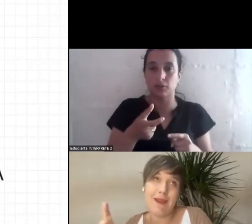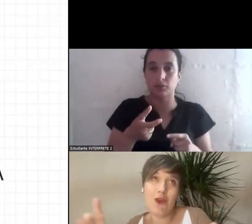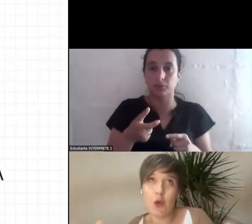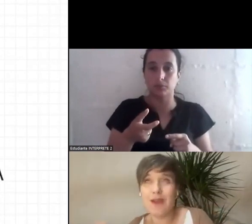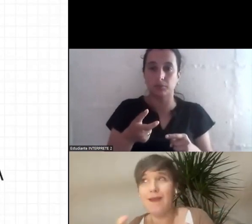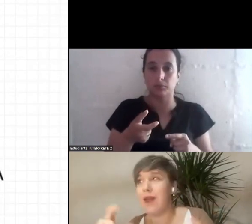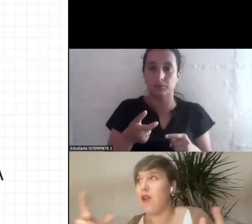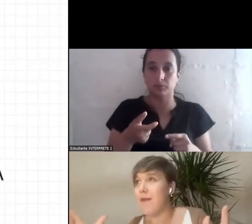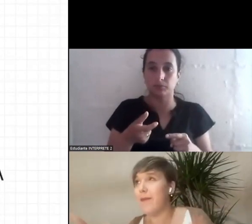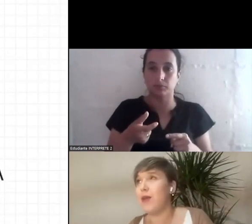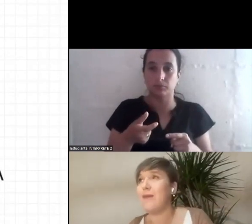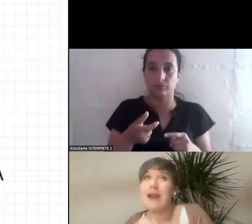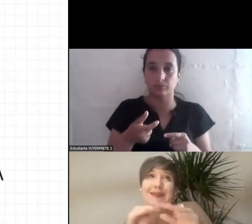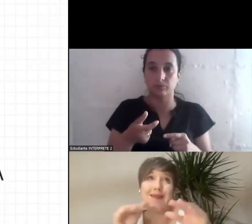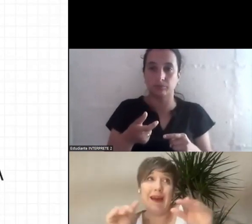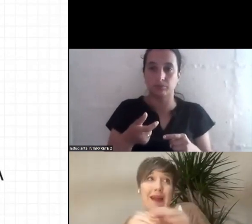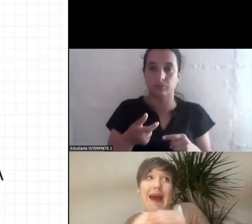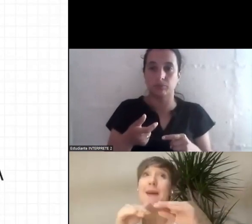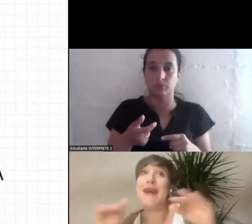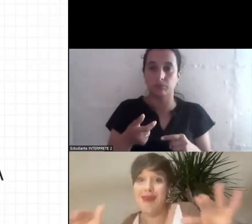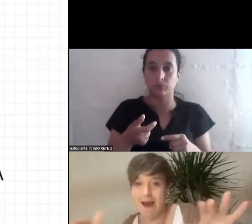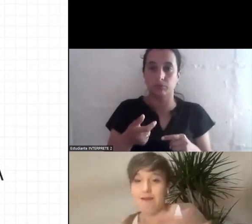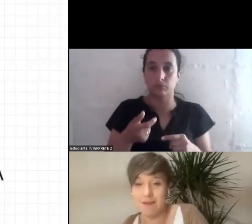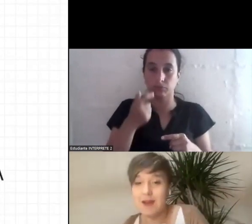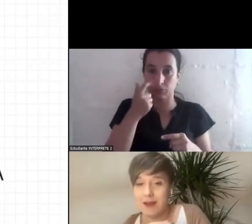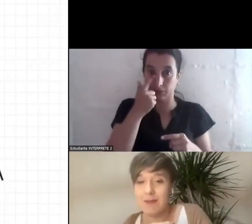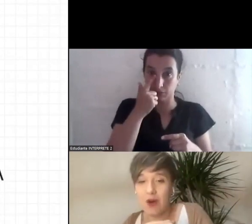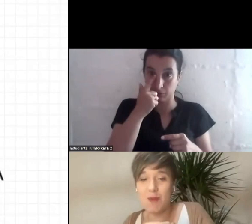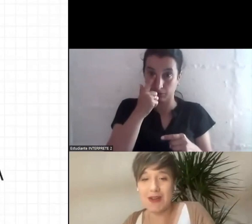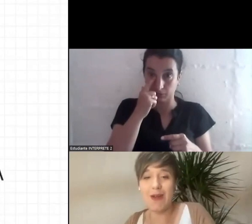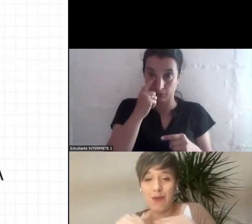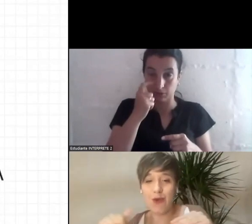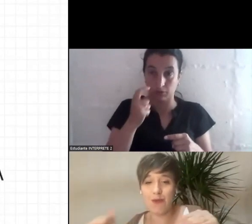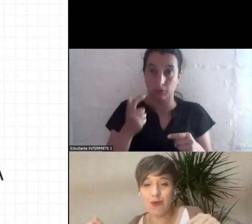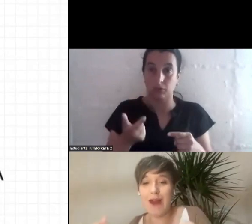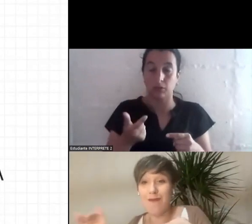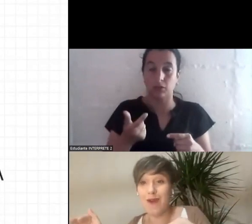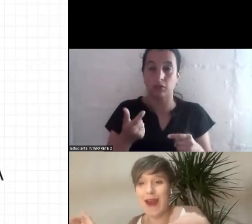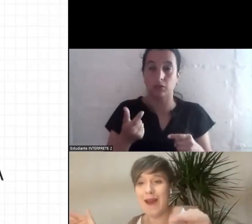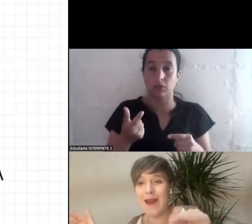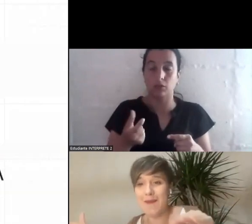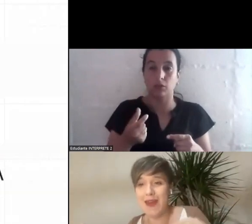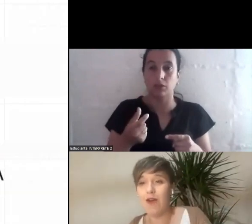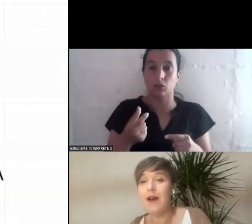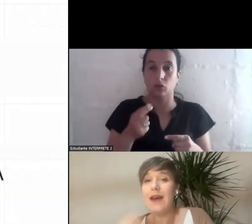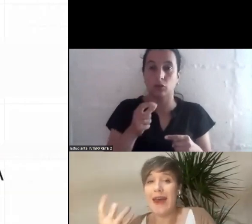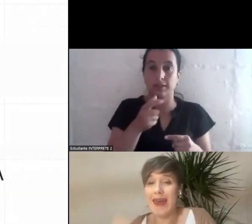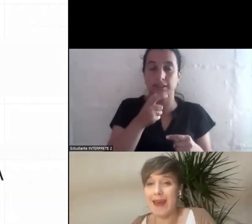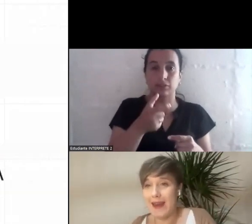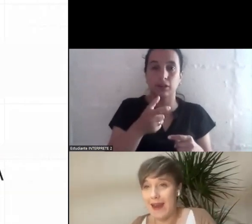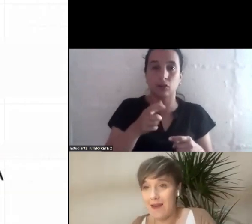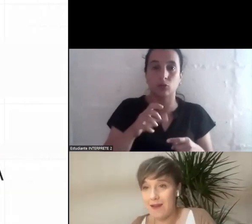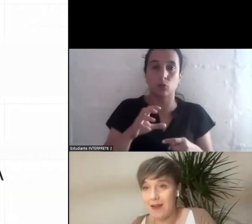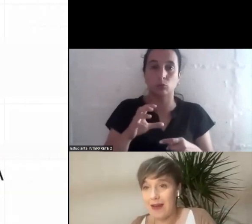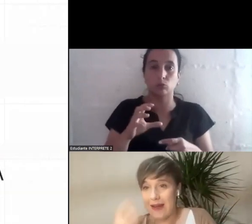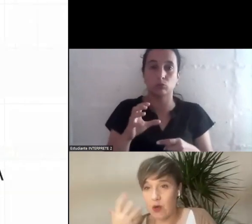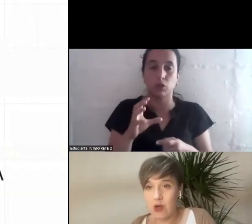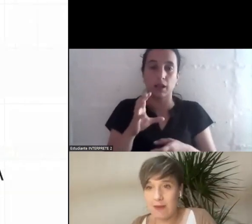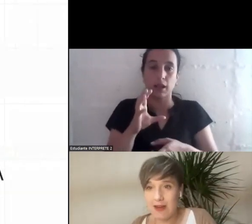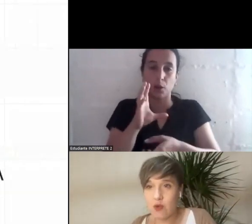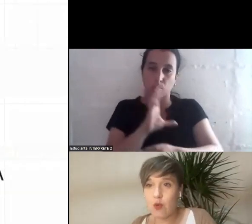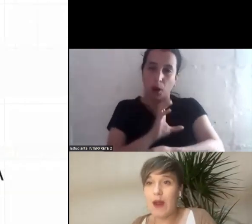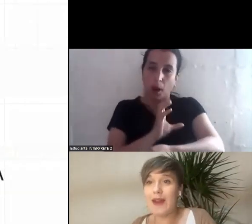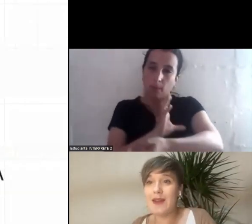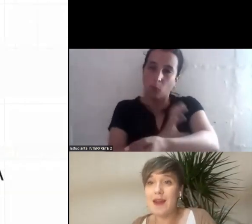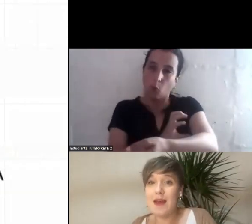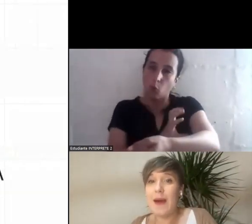Que no me gusta decir anormal, pero digamos a la media, mejor expresado, un tono muscular inferior a la media, ¿no? En general, a todos los